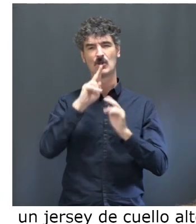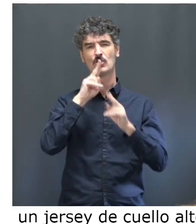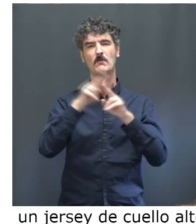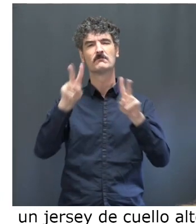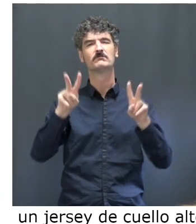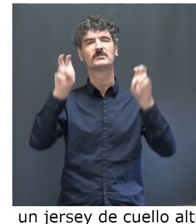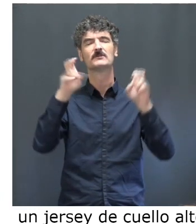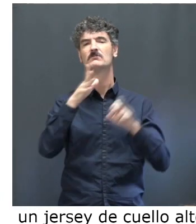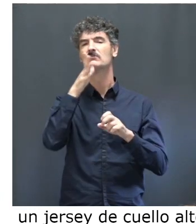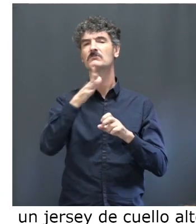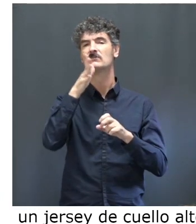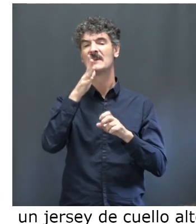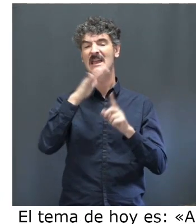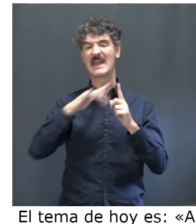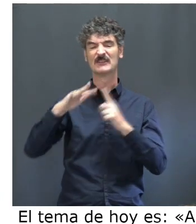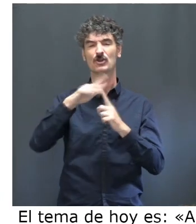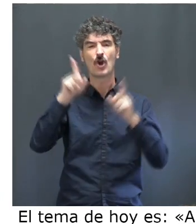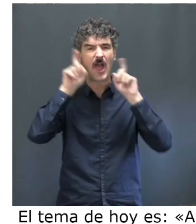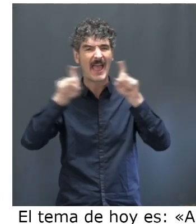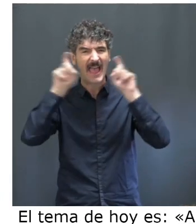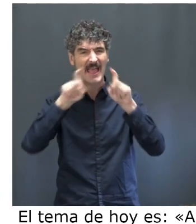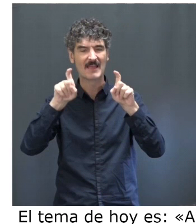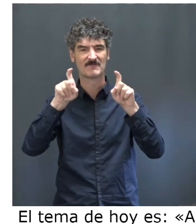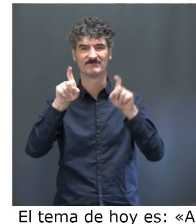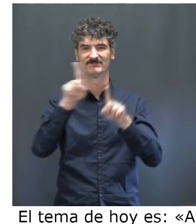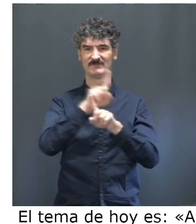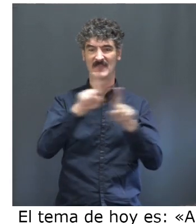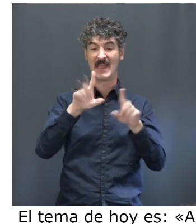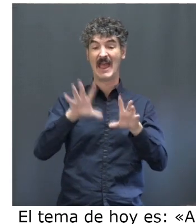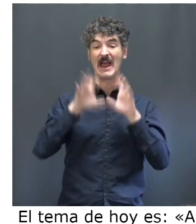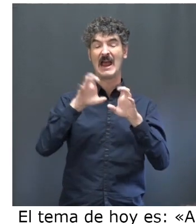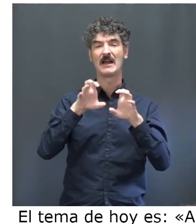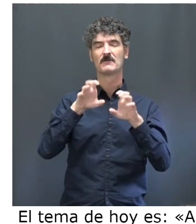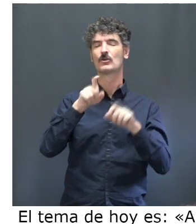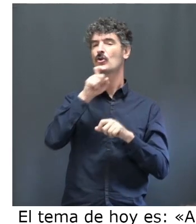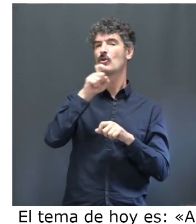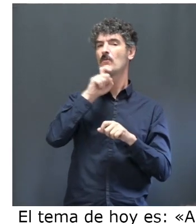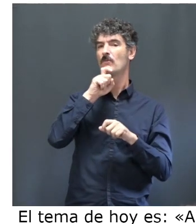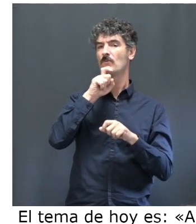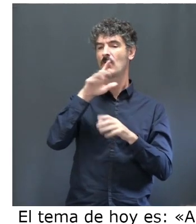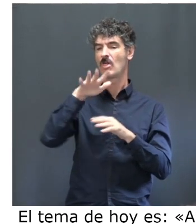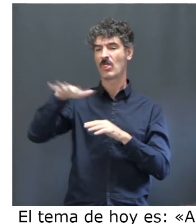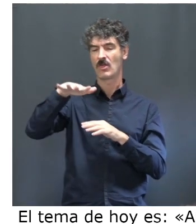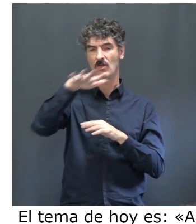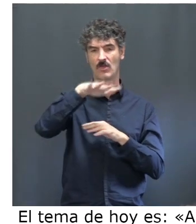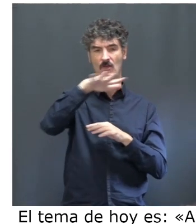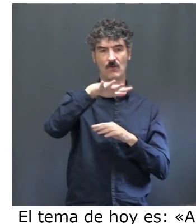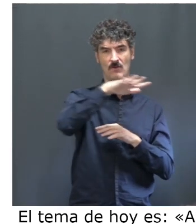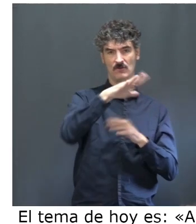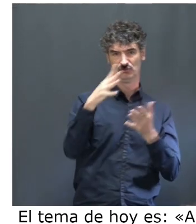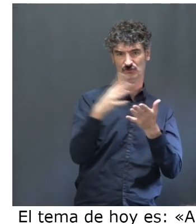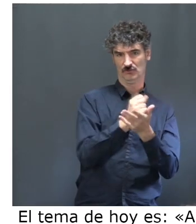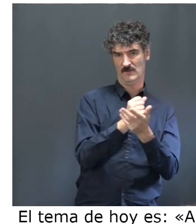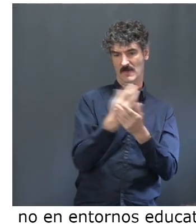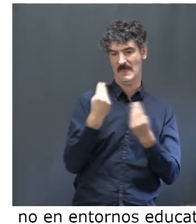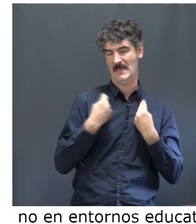no en entornos educativos, porque el aprendizaje se da en distintos espacios a lo largo de la